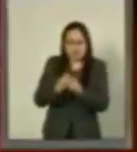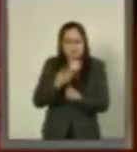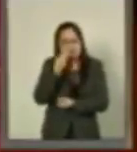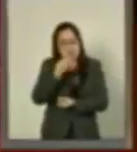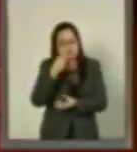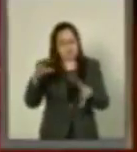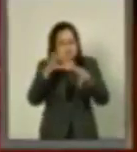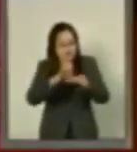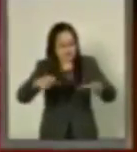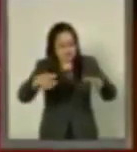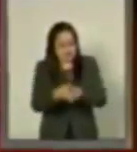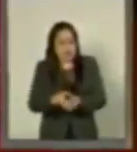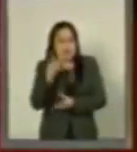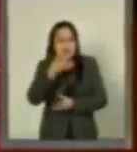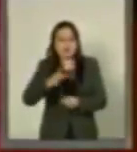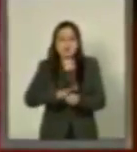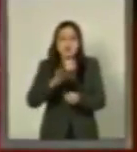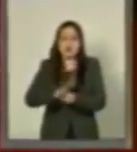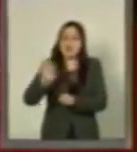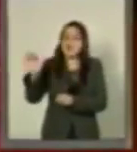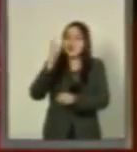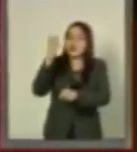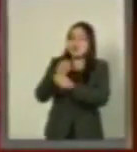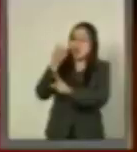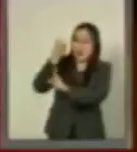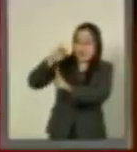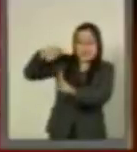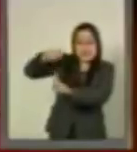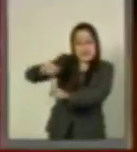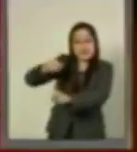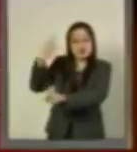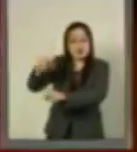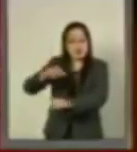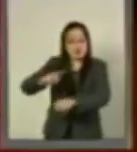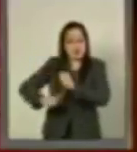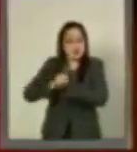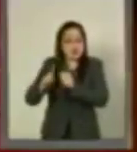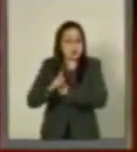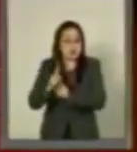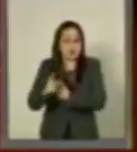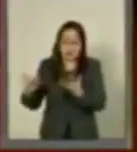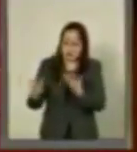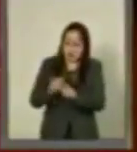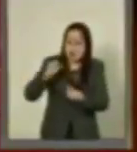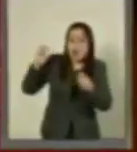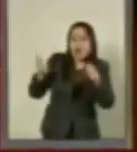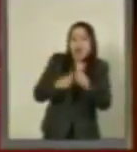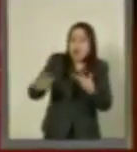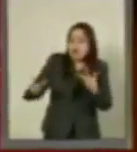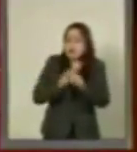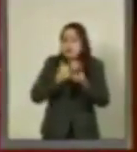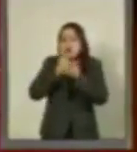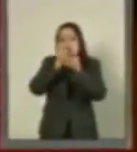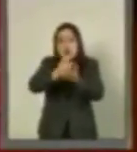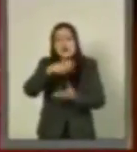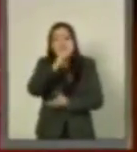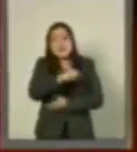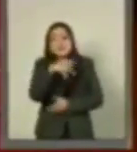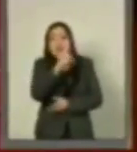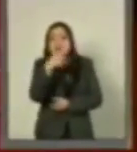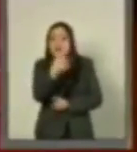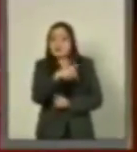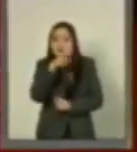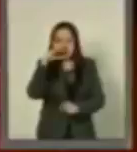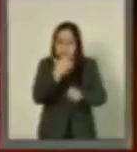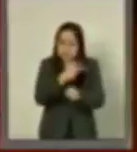situación totalmente de la federación. Podrán coadyuvar en ciertas cosas, pero ellos no tienen